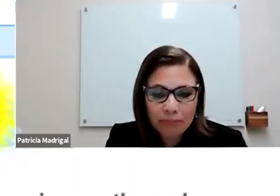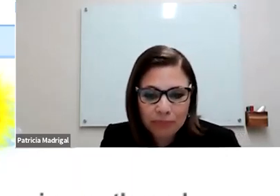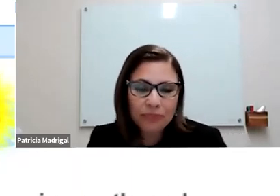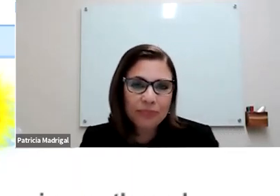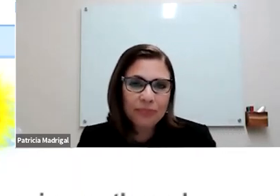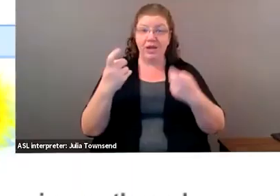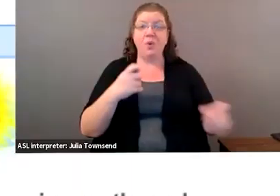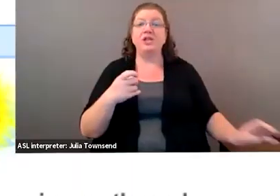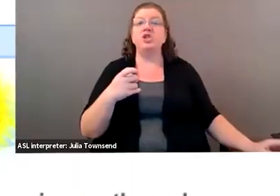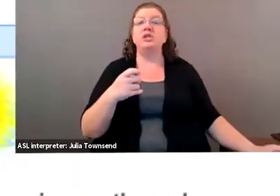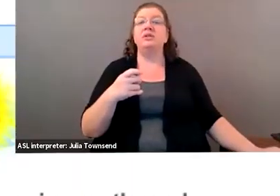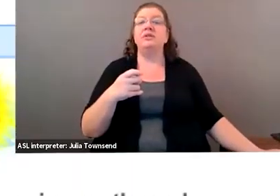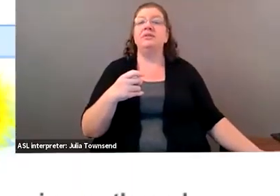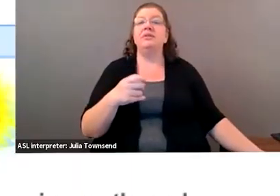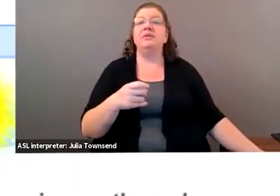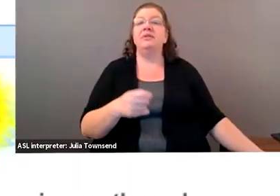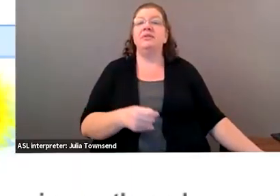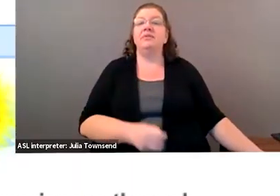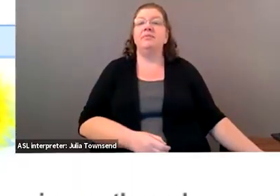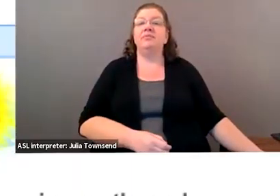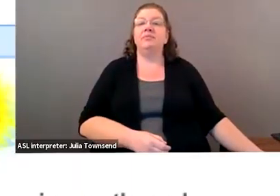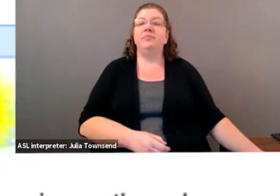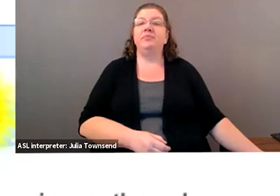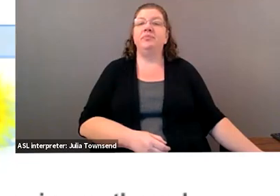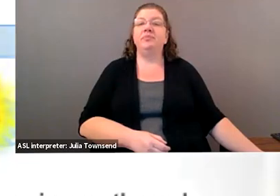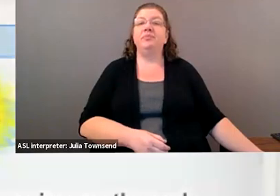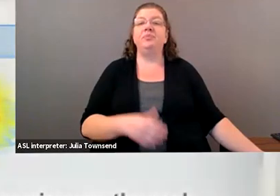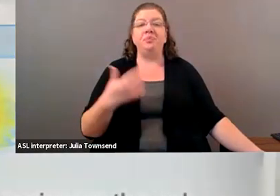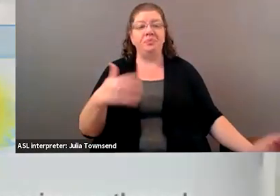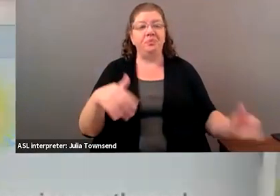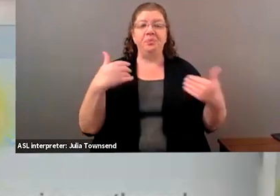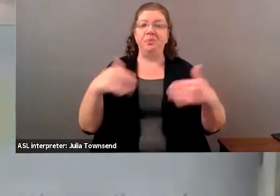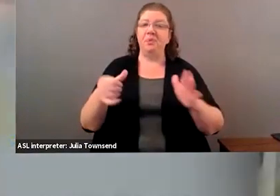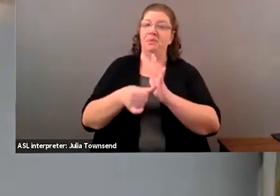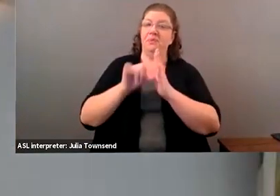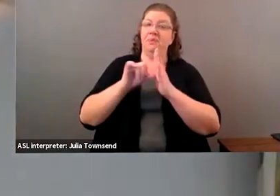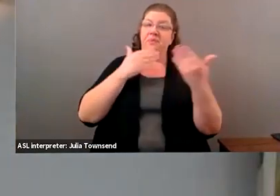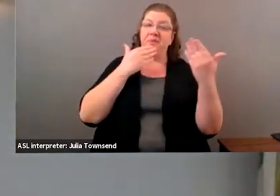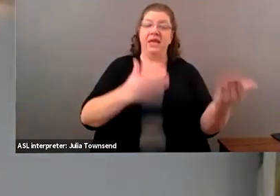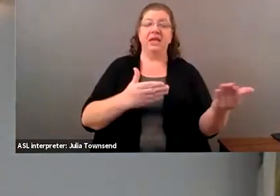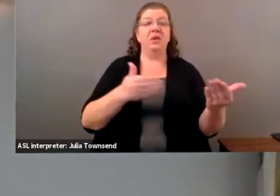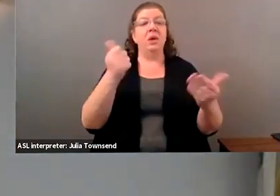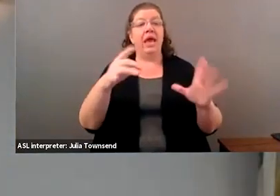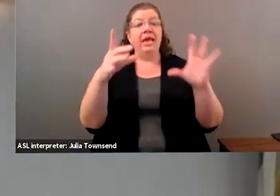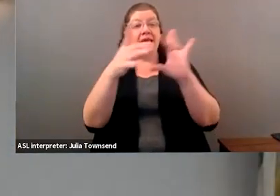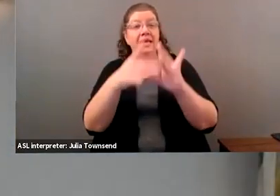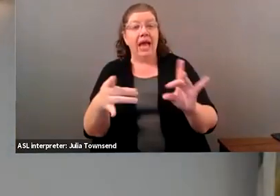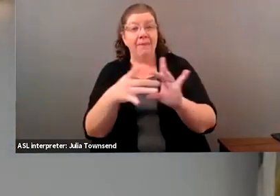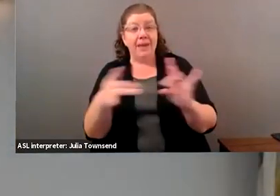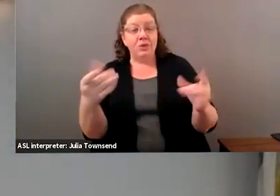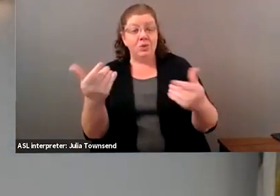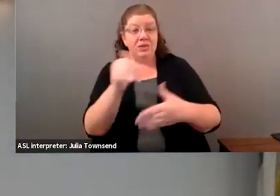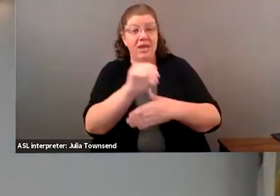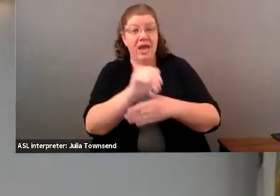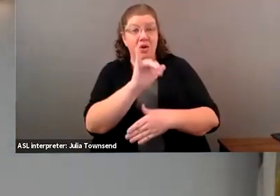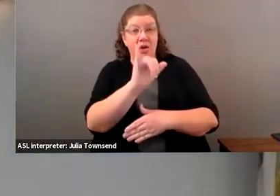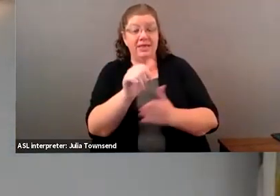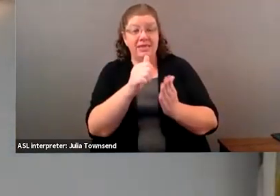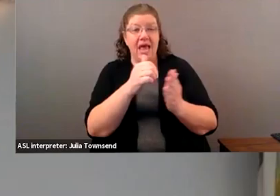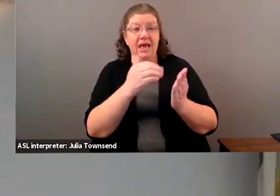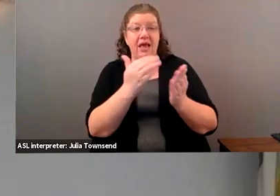preguntas y respuestas es muy impresionante gracias señora trujillo hay algún comentario público esta noche respecto a este